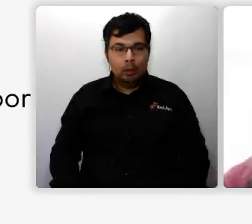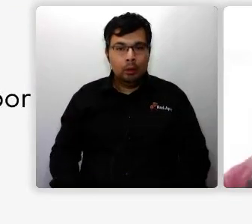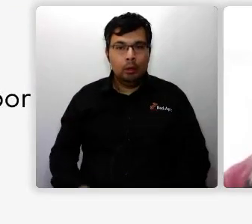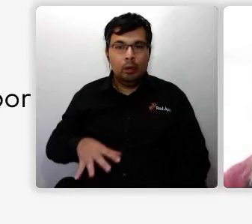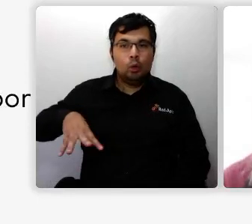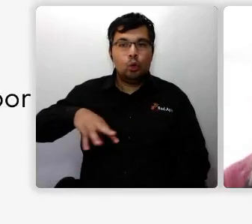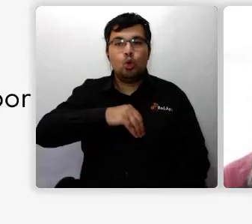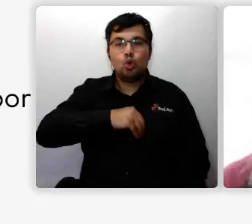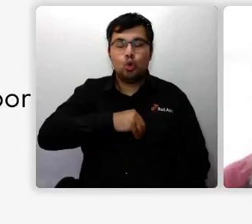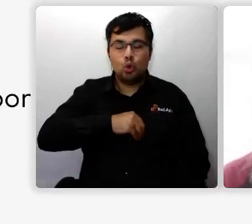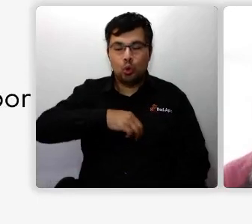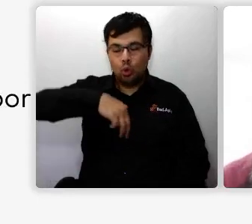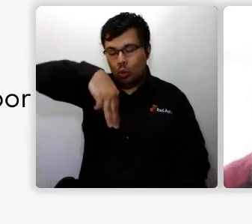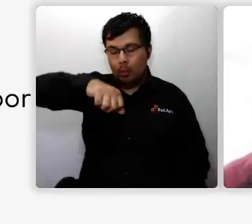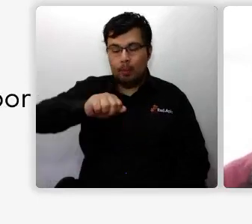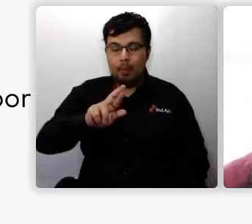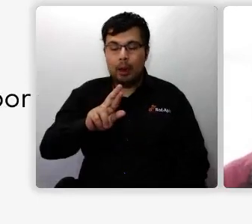Mastercard vemos que